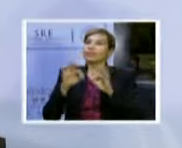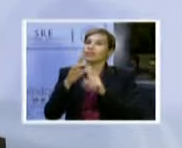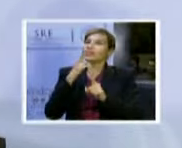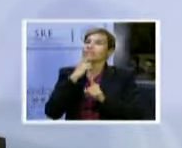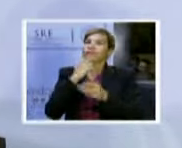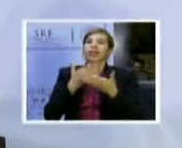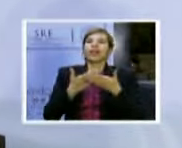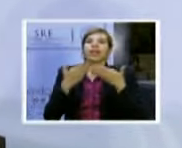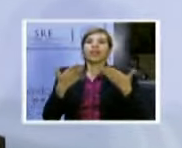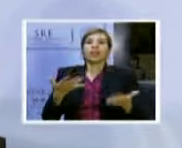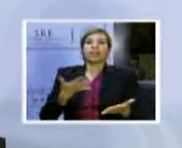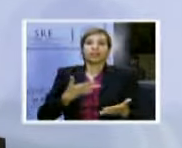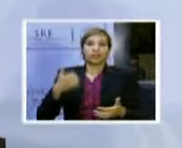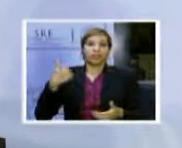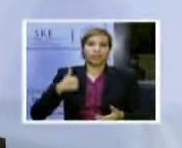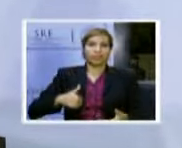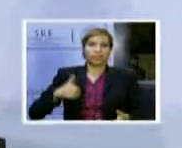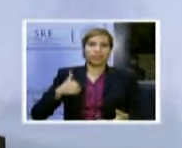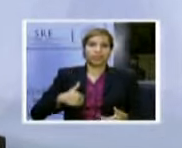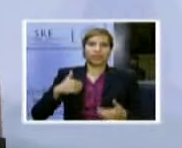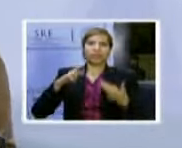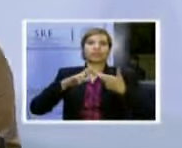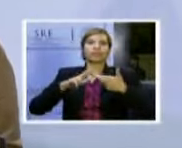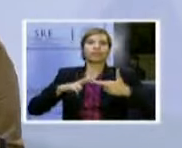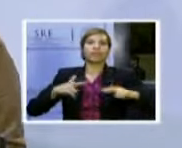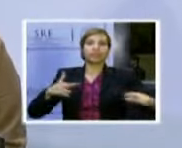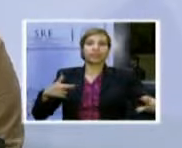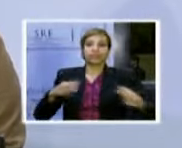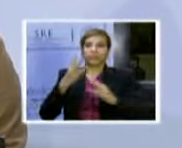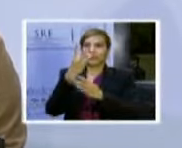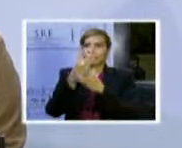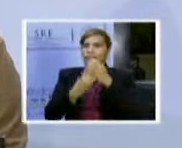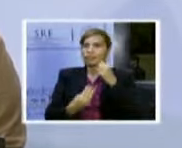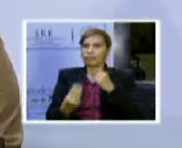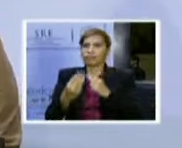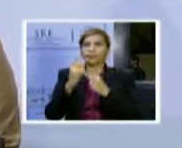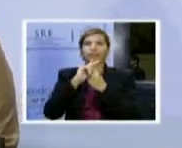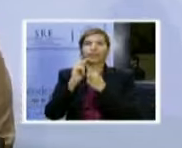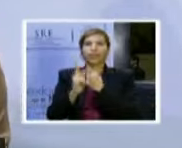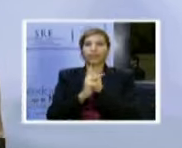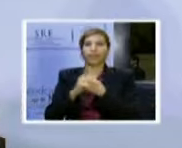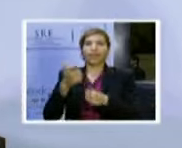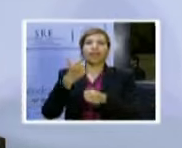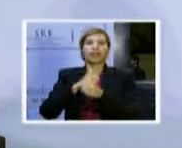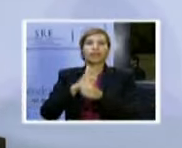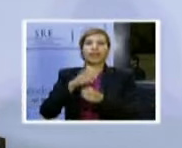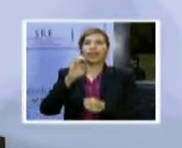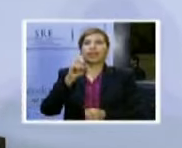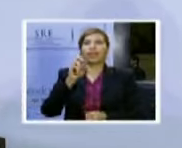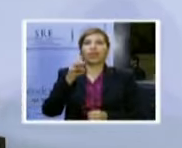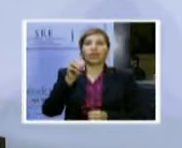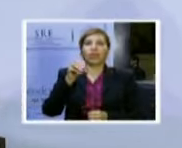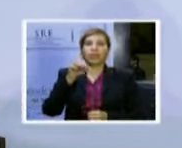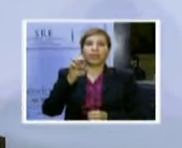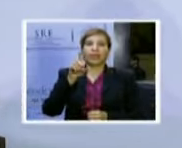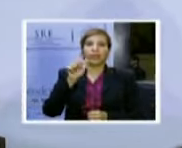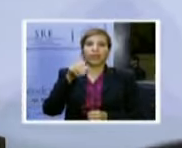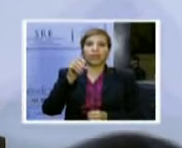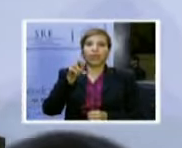por hoy que juega Canadá en esta relación trilateral? El licenciado Eduardo Medina